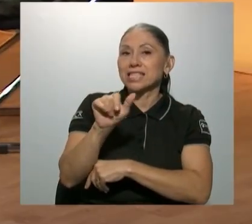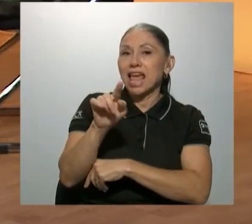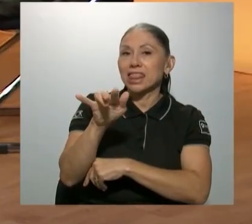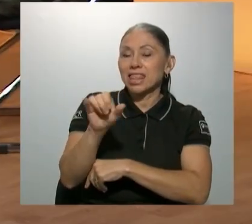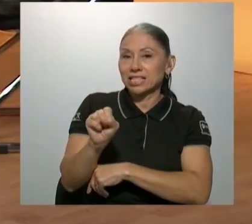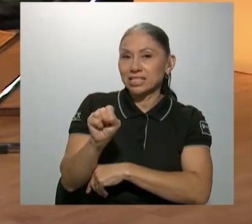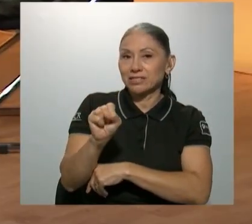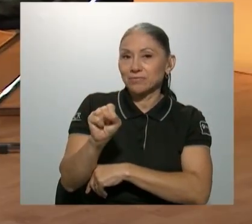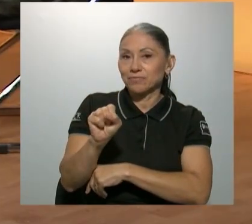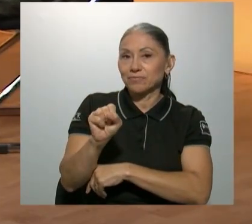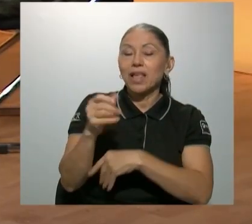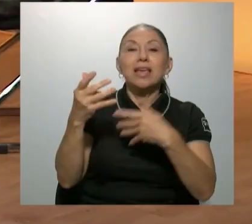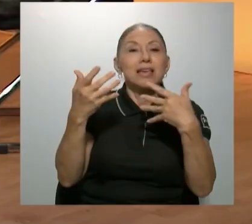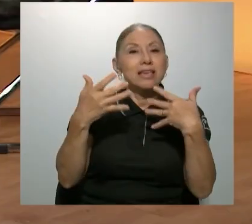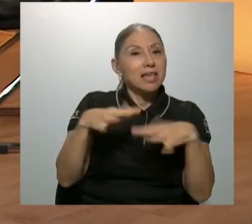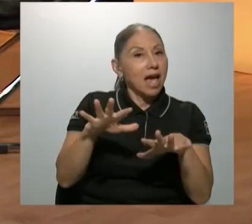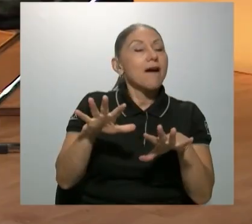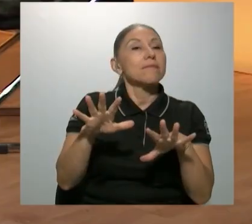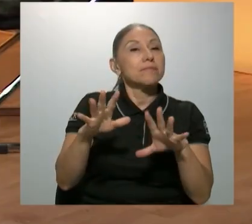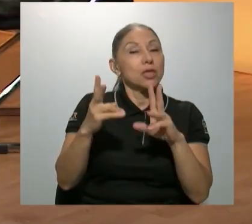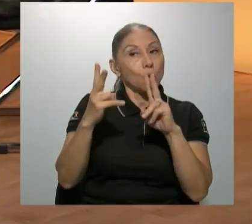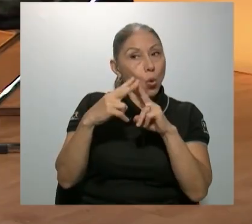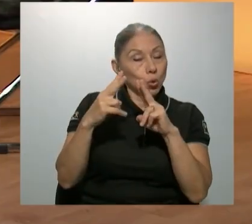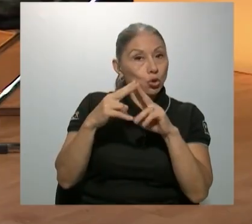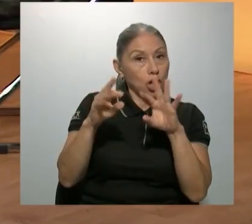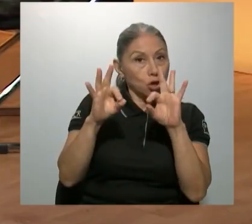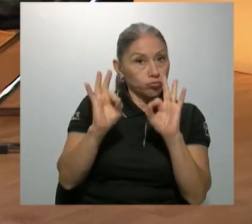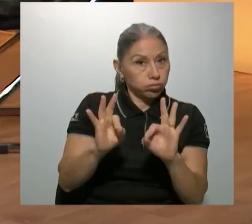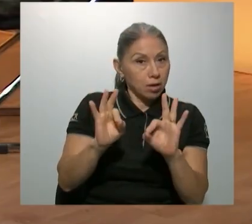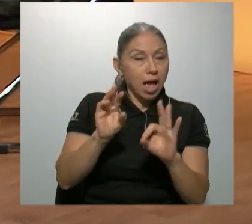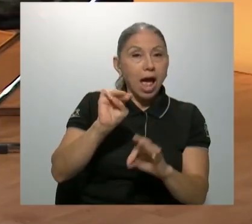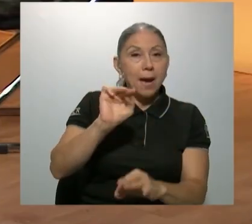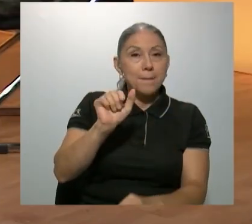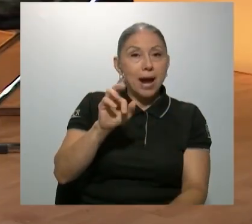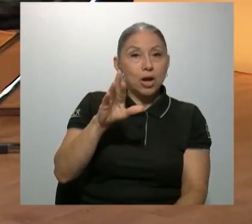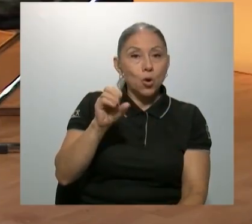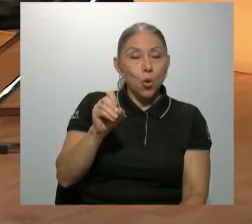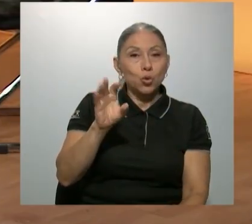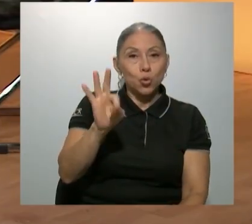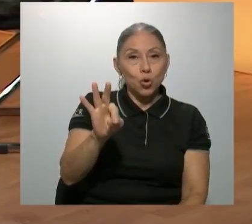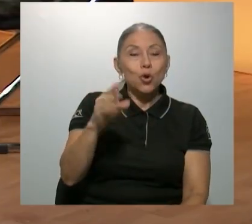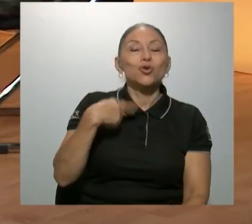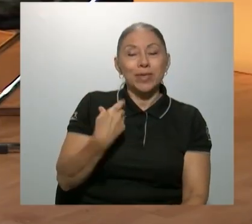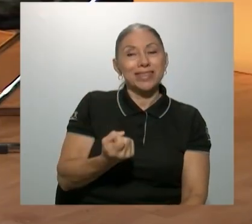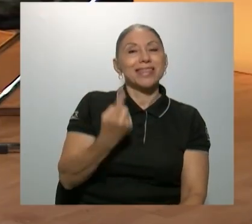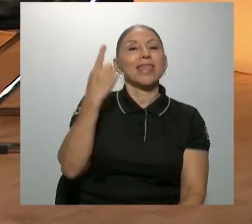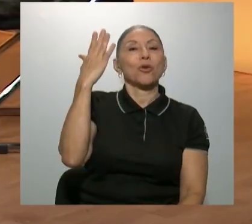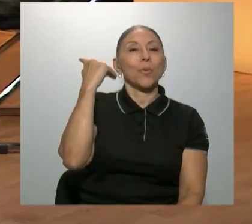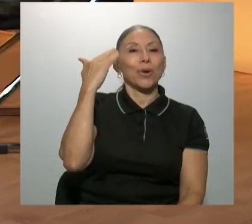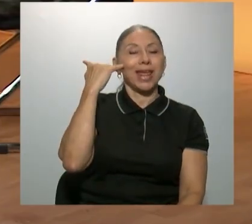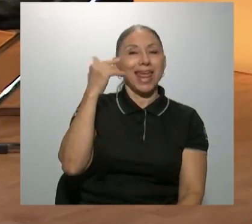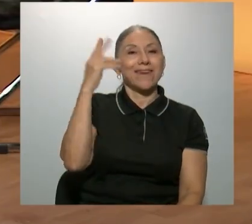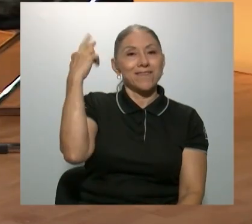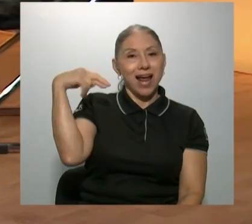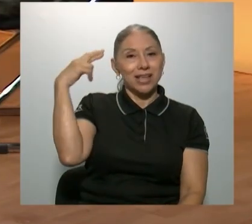y habiendo conocido tangencialmente a don Marco Tulio, entiendo por qué don Marco Tulio se aterraba